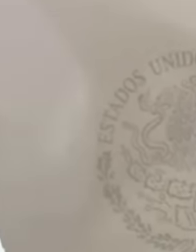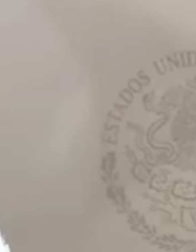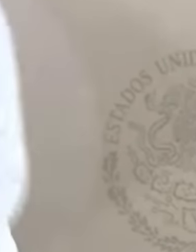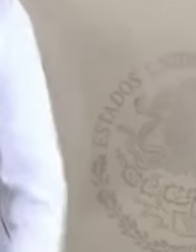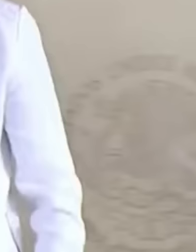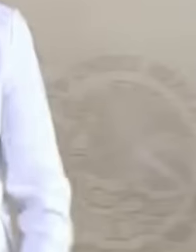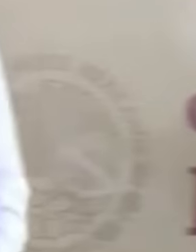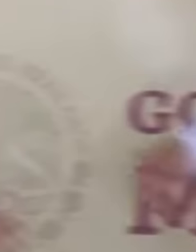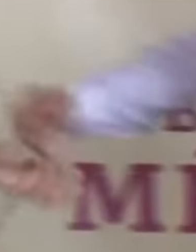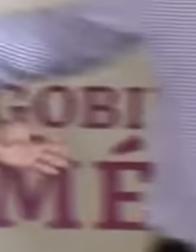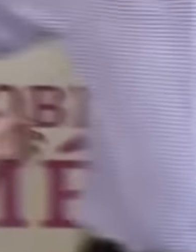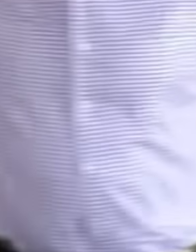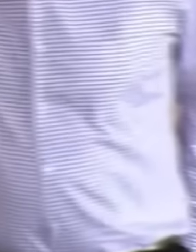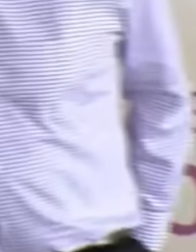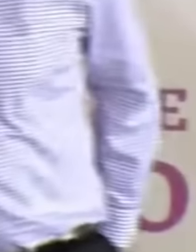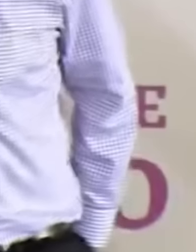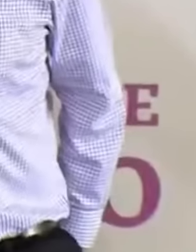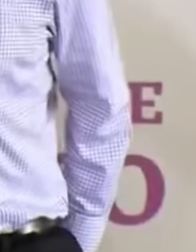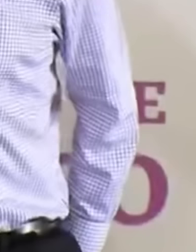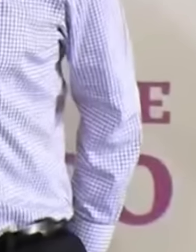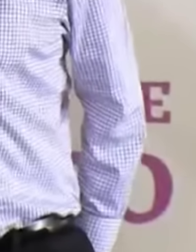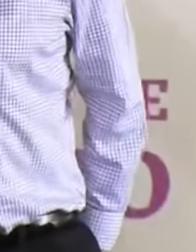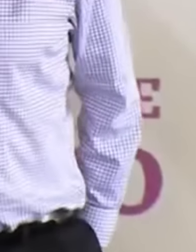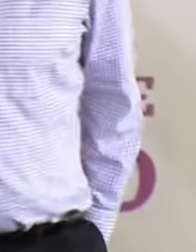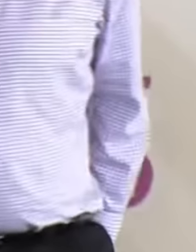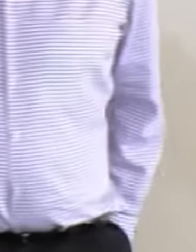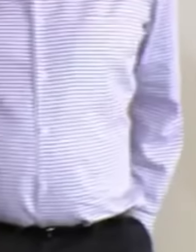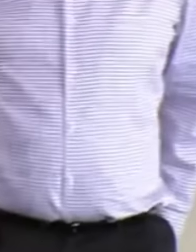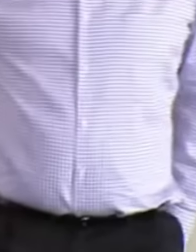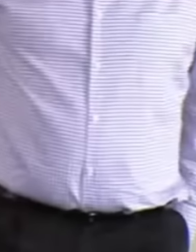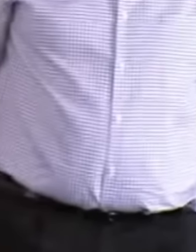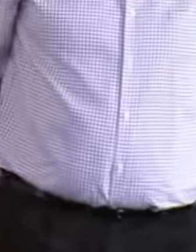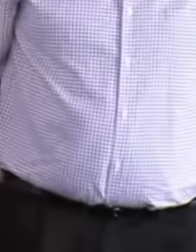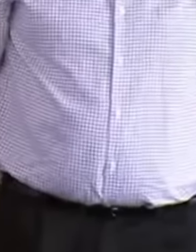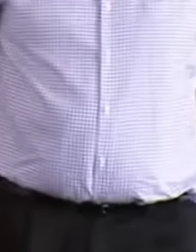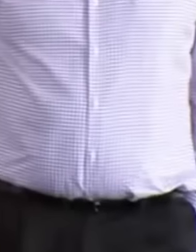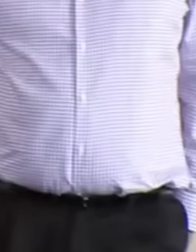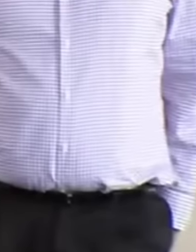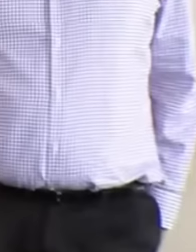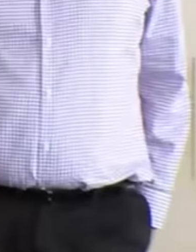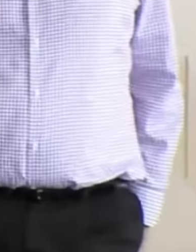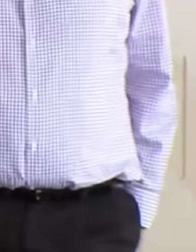Reyes, que sigue en el gabinete de la doctora Claudia Sheinbaum Pardo.